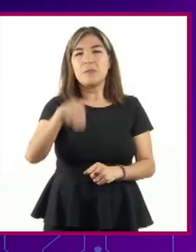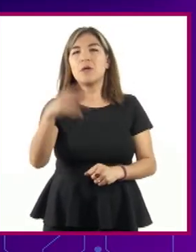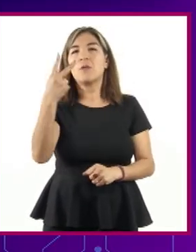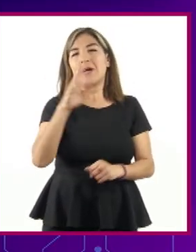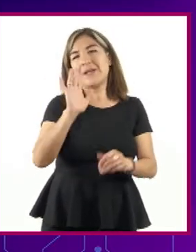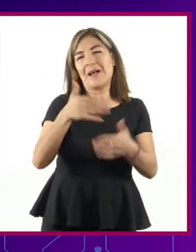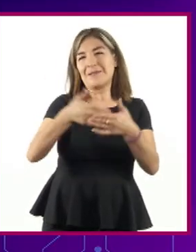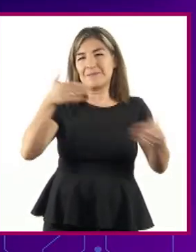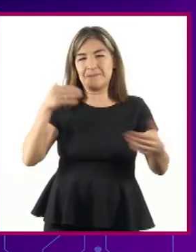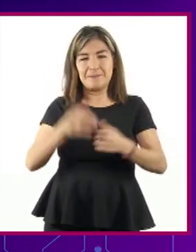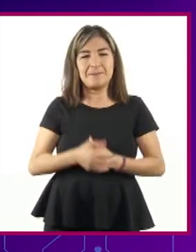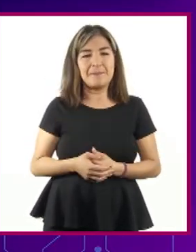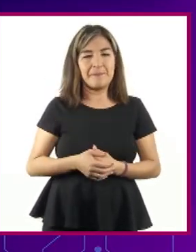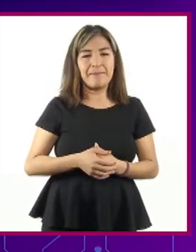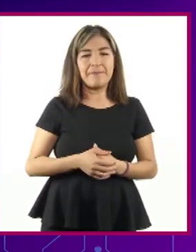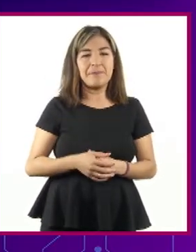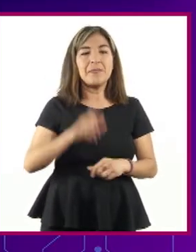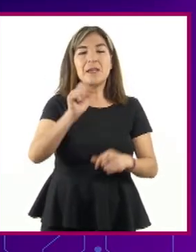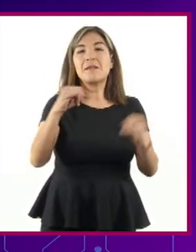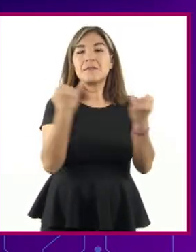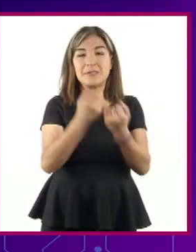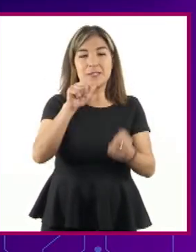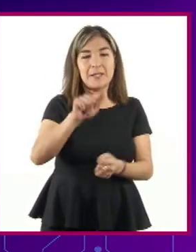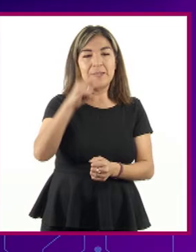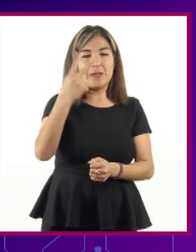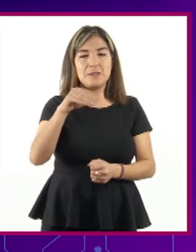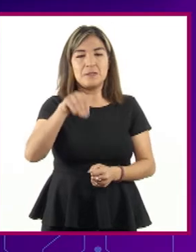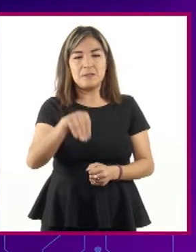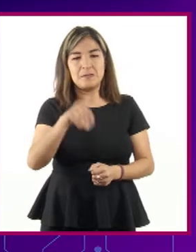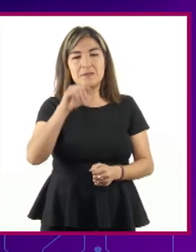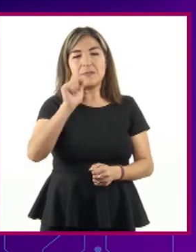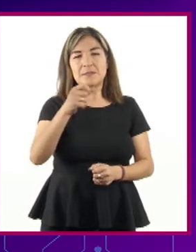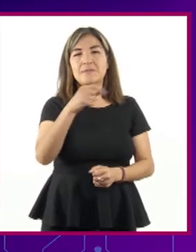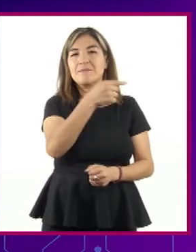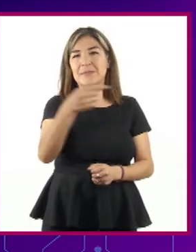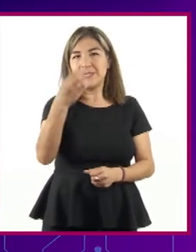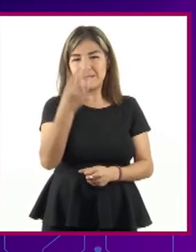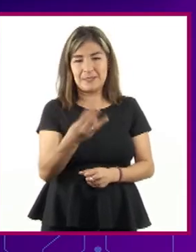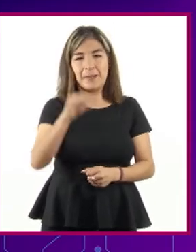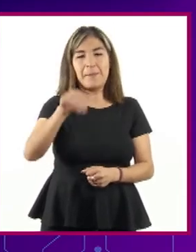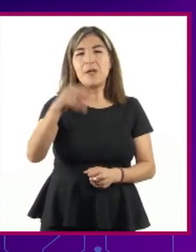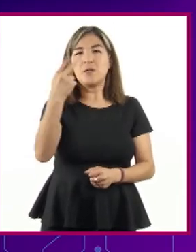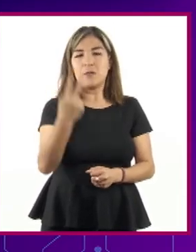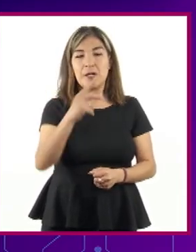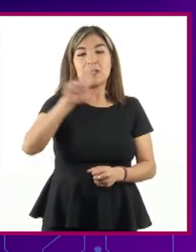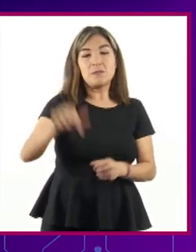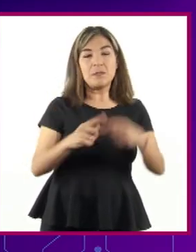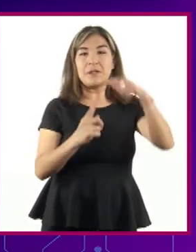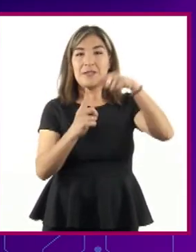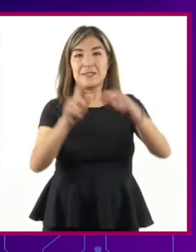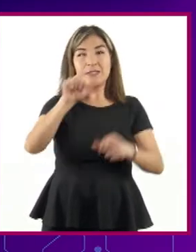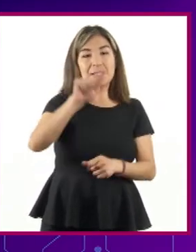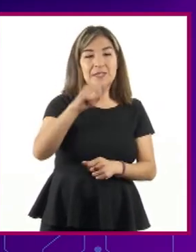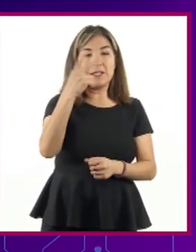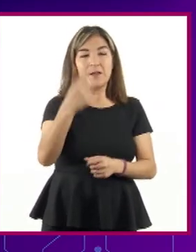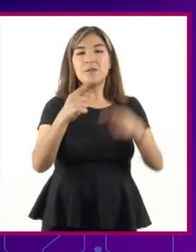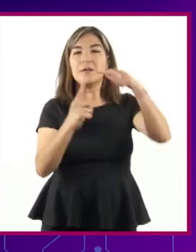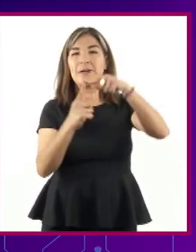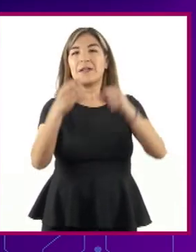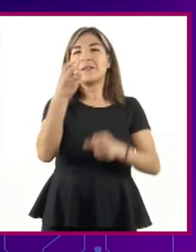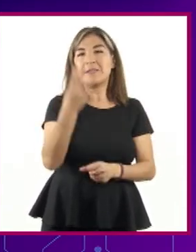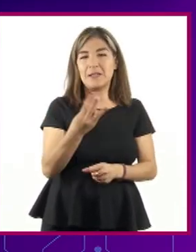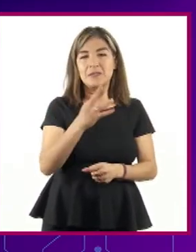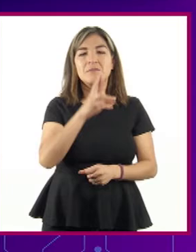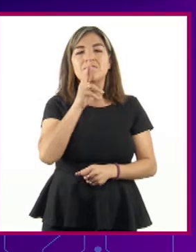previamente es igual a 72 tercios de metro cuadrado. Luego dividimos 72 entre 3 y el resultado